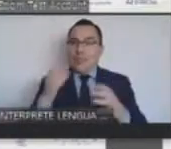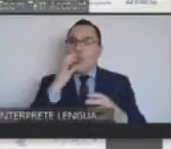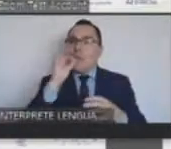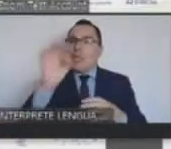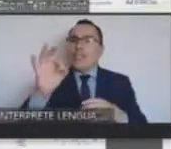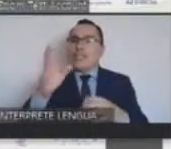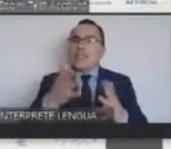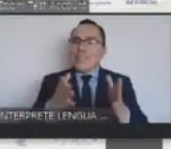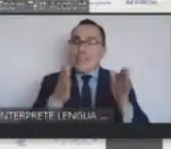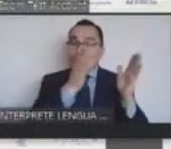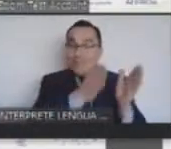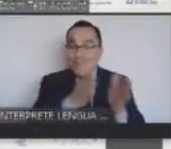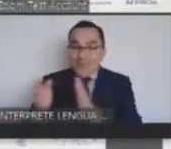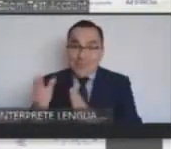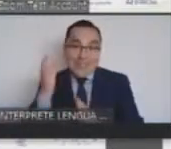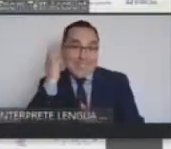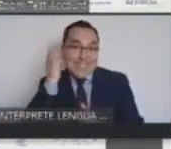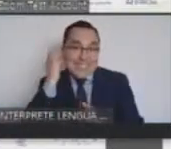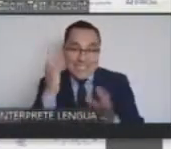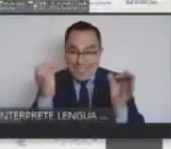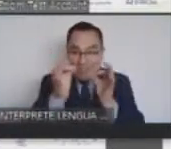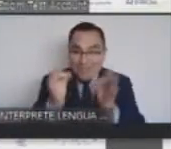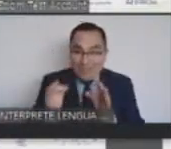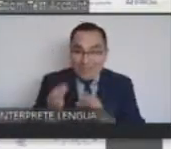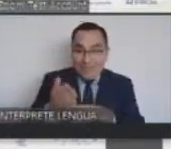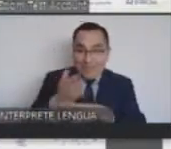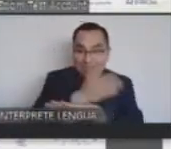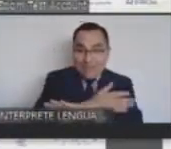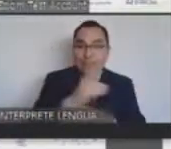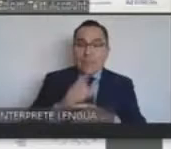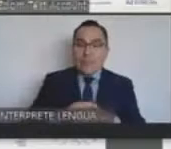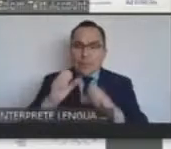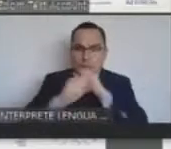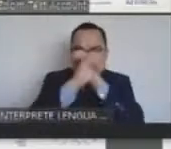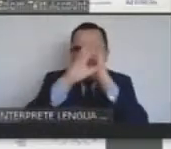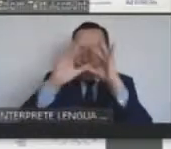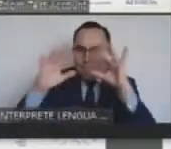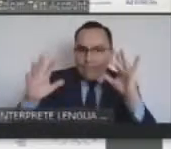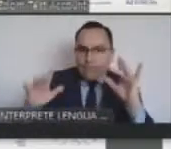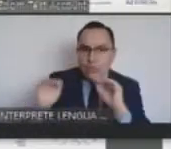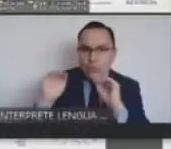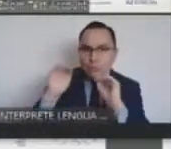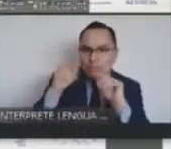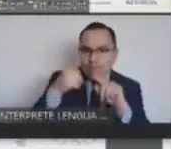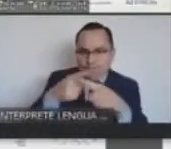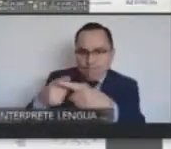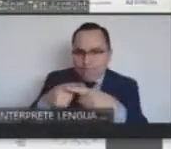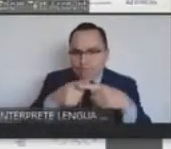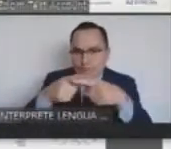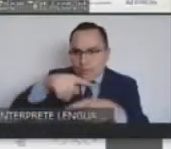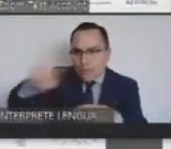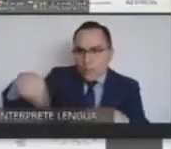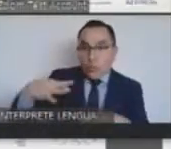moderadora, transparencia, ciudadanía y confianza en las instituciones.